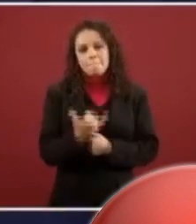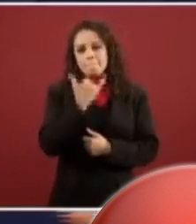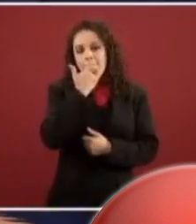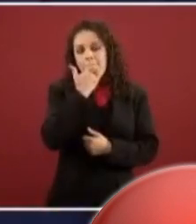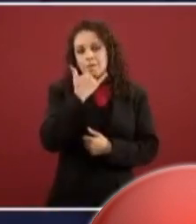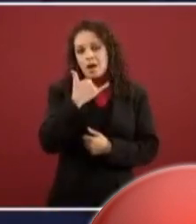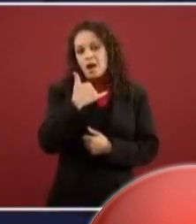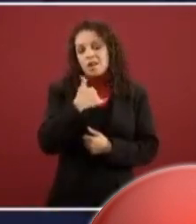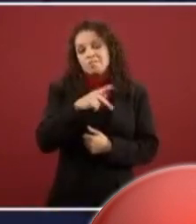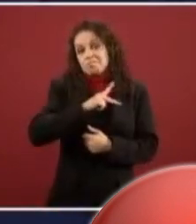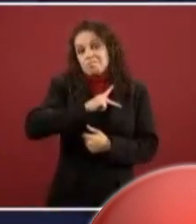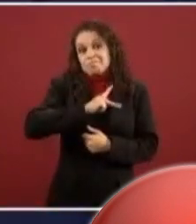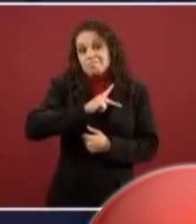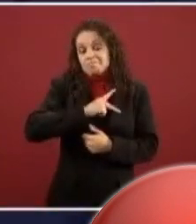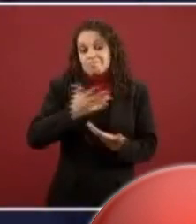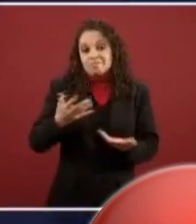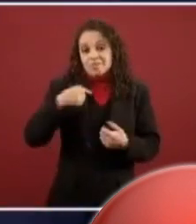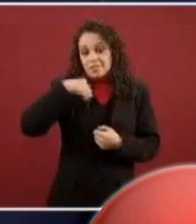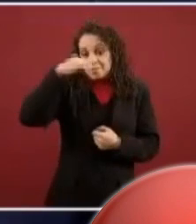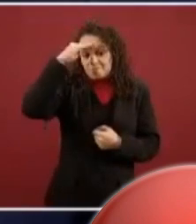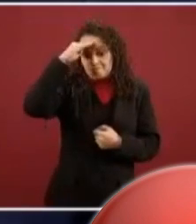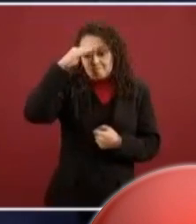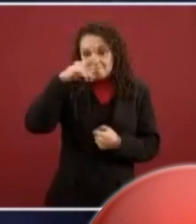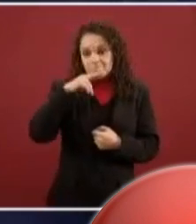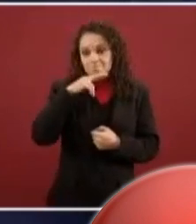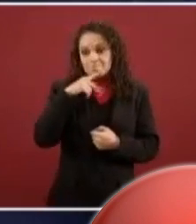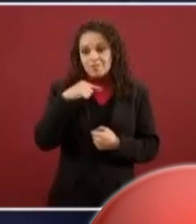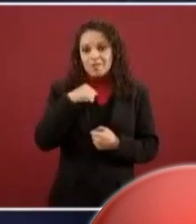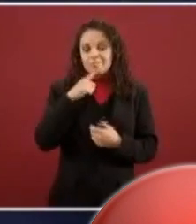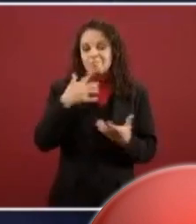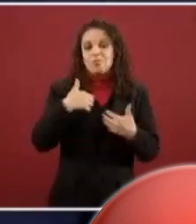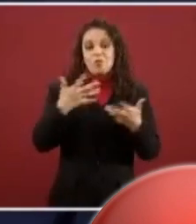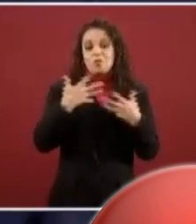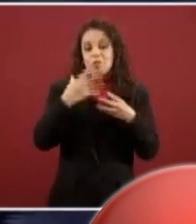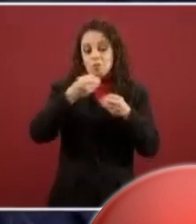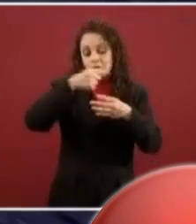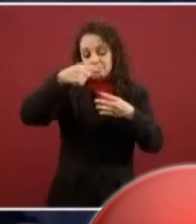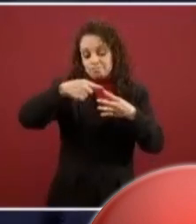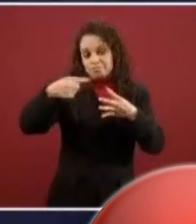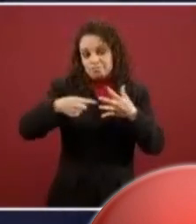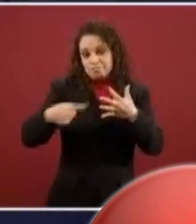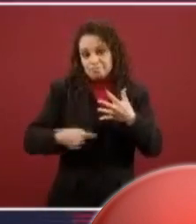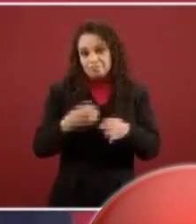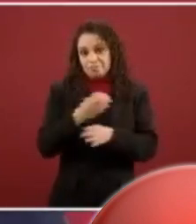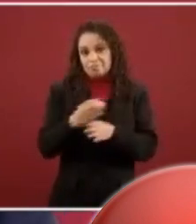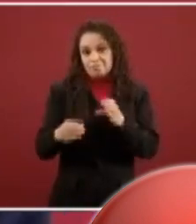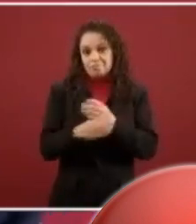porque ya tengo bastantes asuntos que atender.